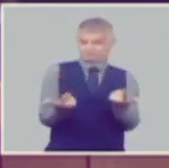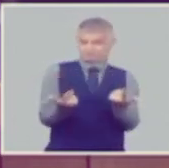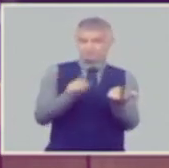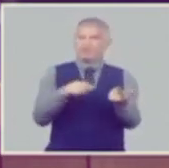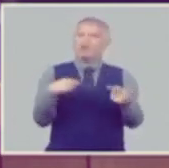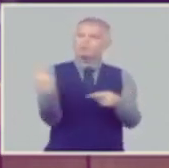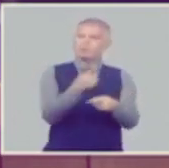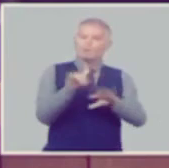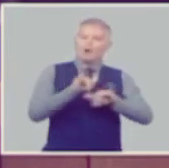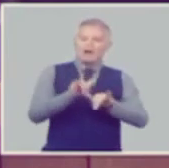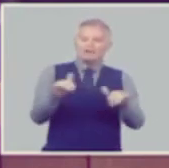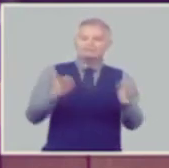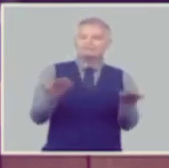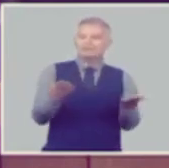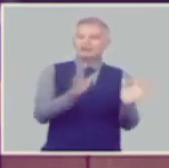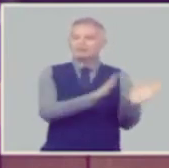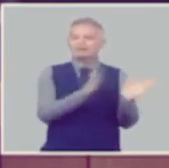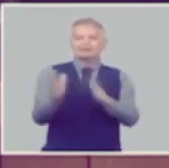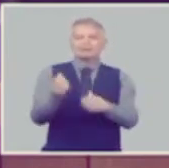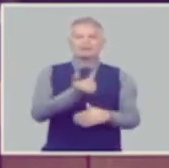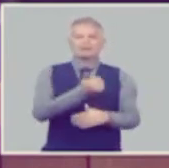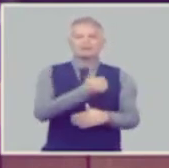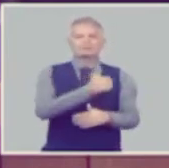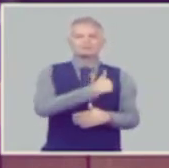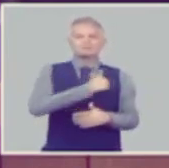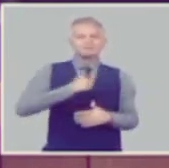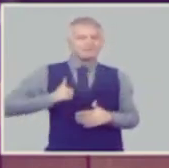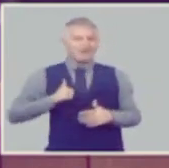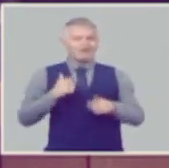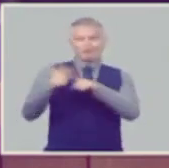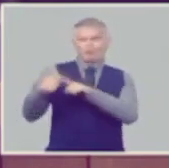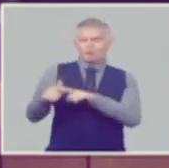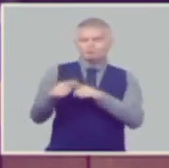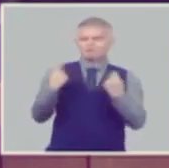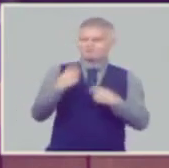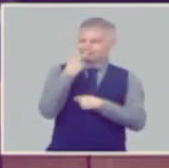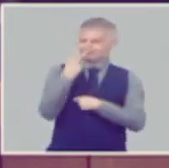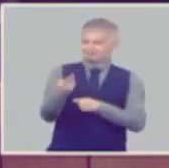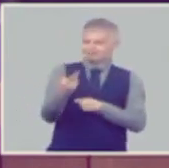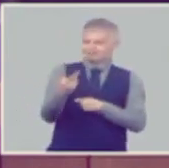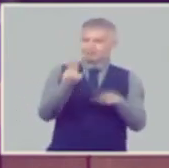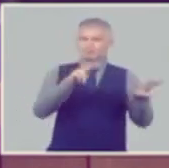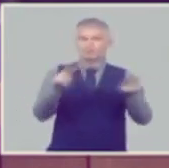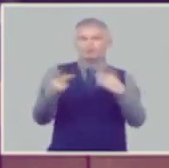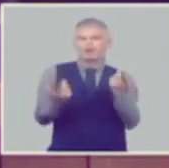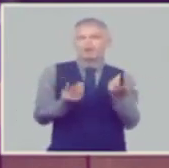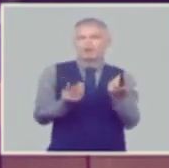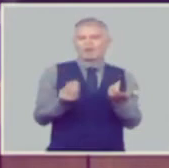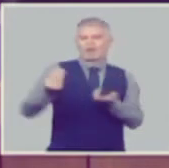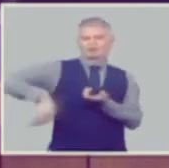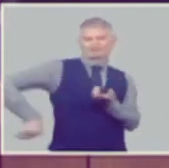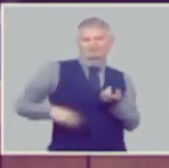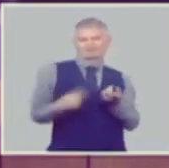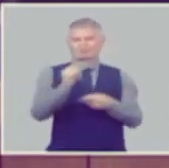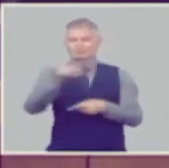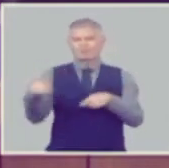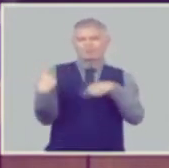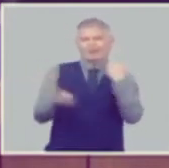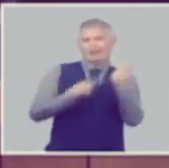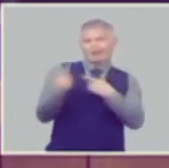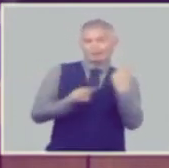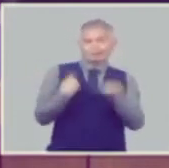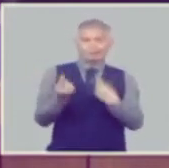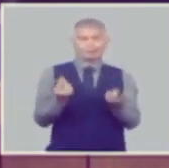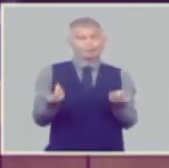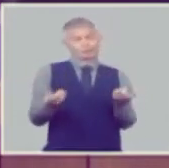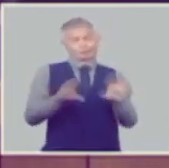cooperativo. Es preciso desterrar los egoísmos y la búsqueda exclusiva del beneficio personal que mueve a algunos a pescar en el río